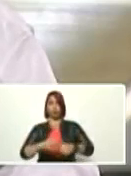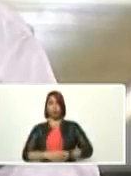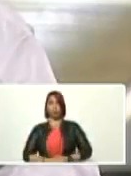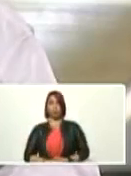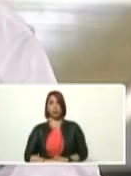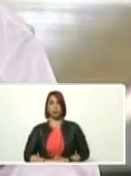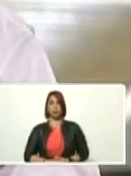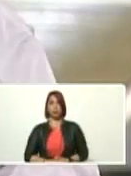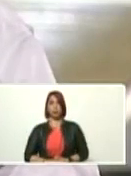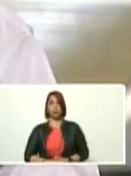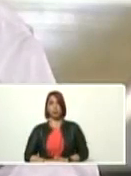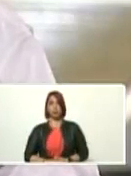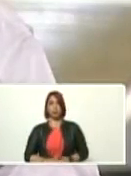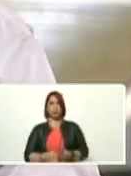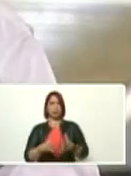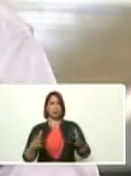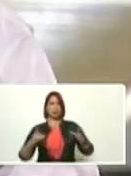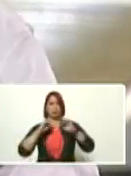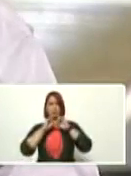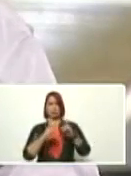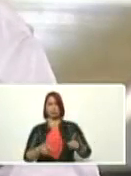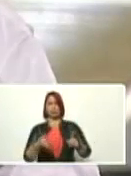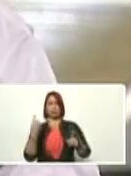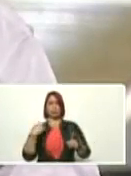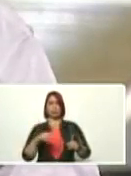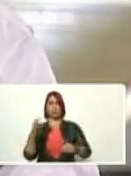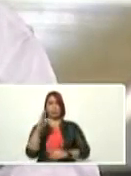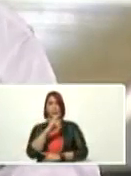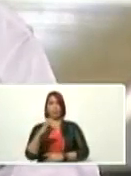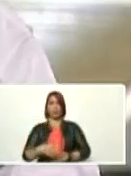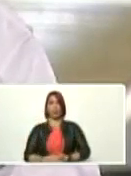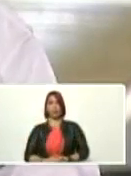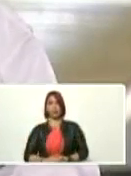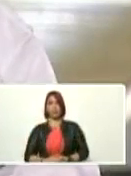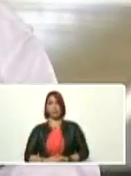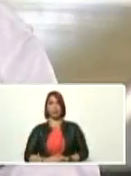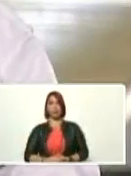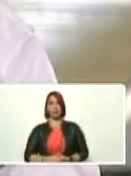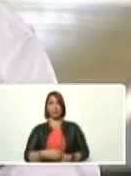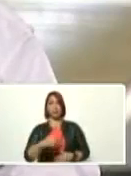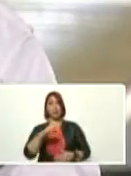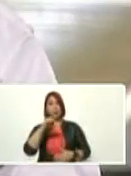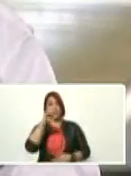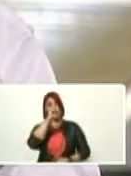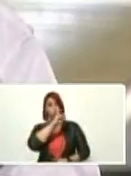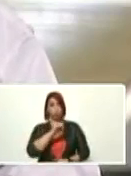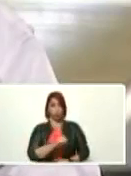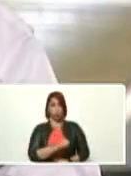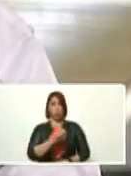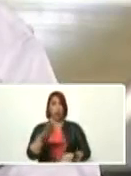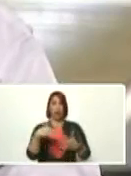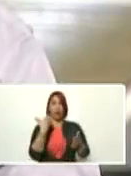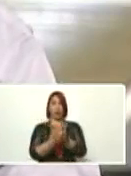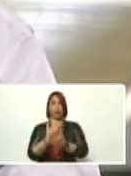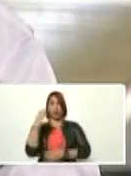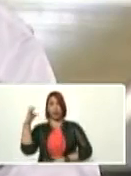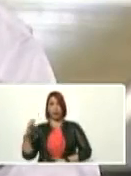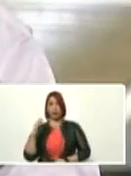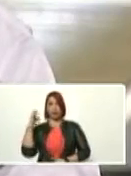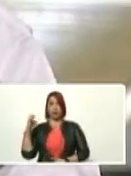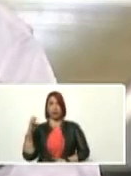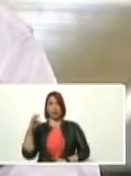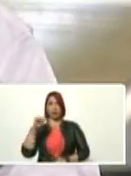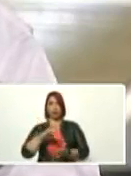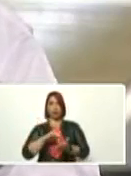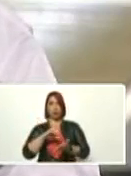una superautopista que tiene Caracas, que va desde el sur hasta el este de la